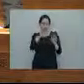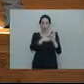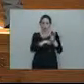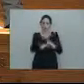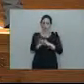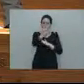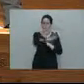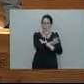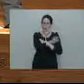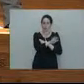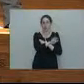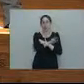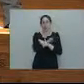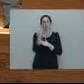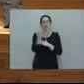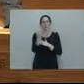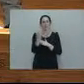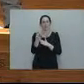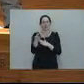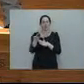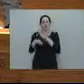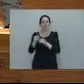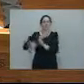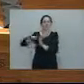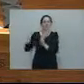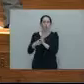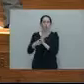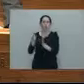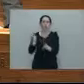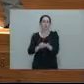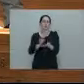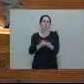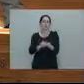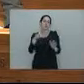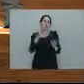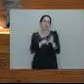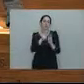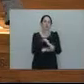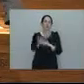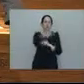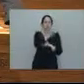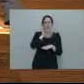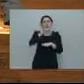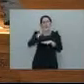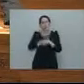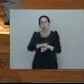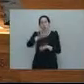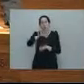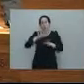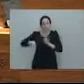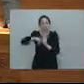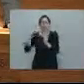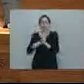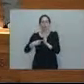comunitaria, una transposición plena y completa, porque muchas veces se transponen las normativas comunitarias, pero no se hace de forma completa. La